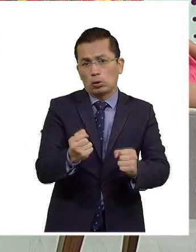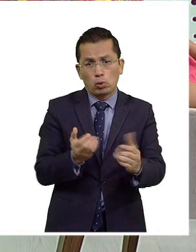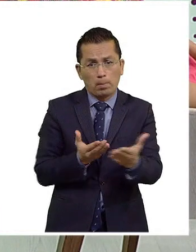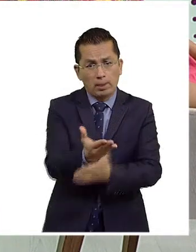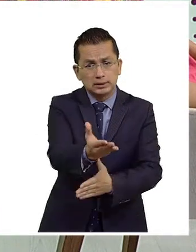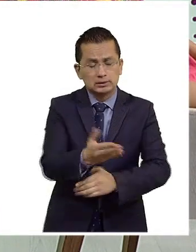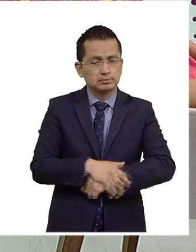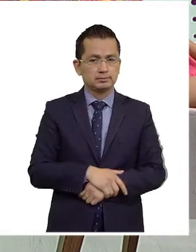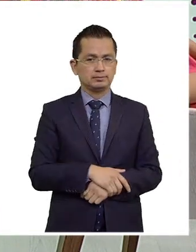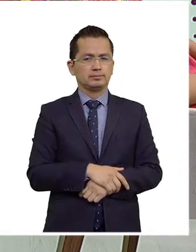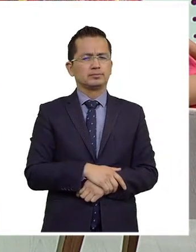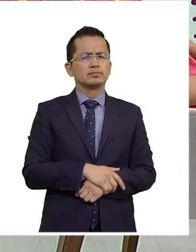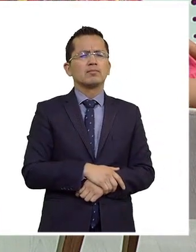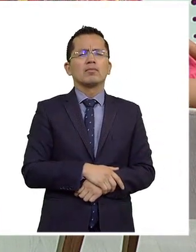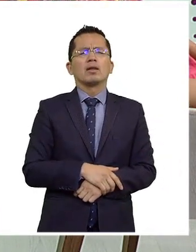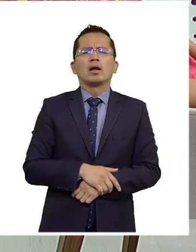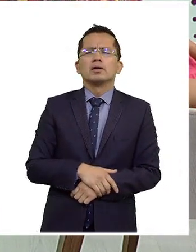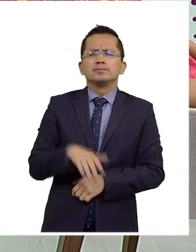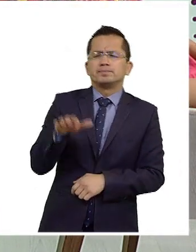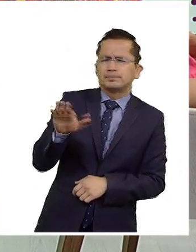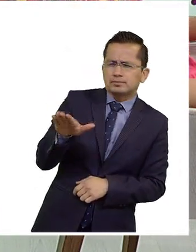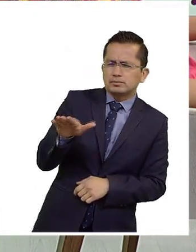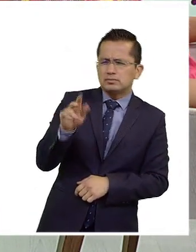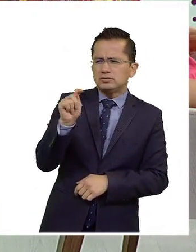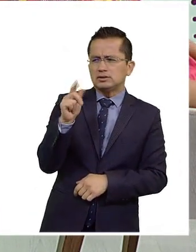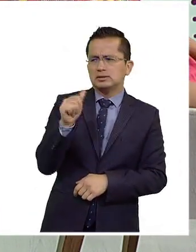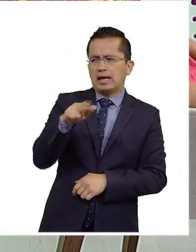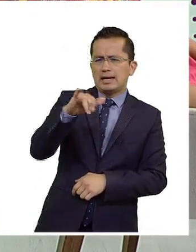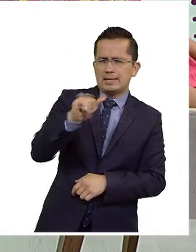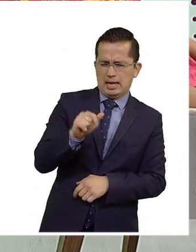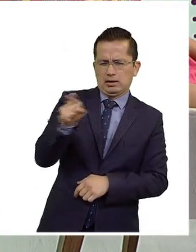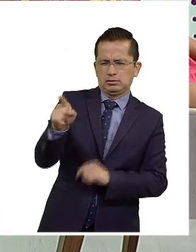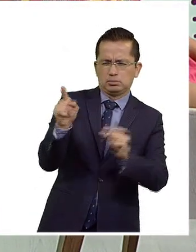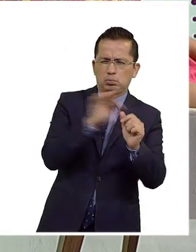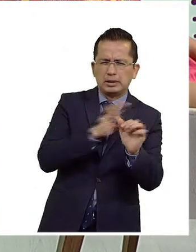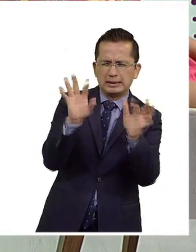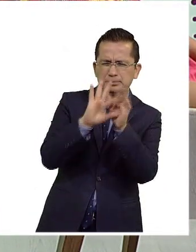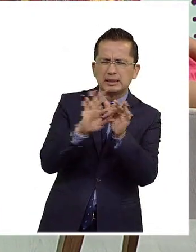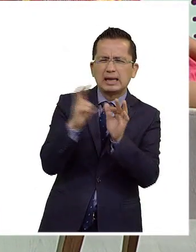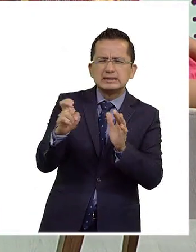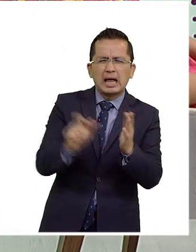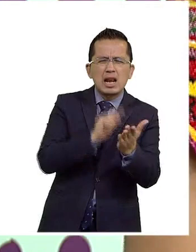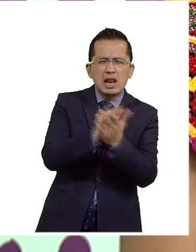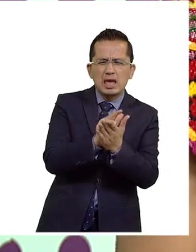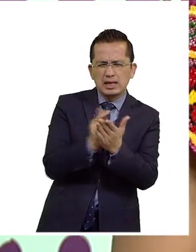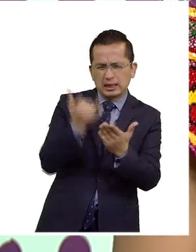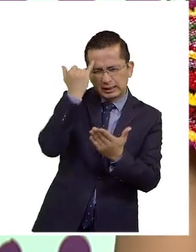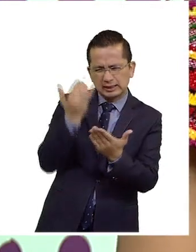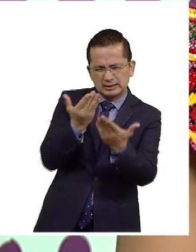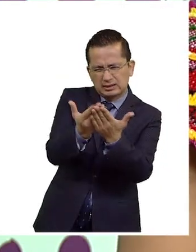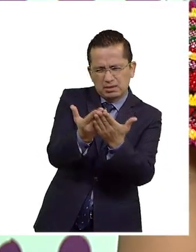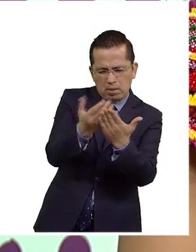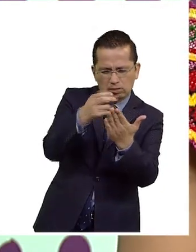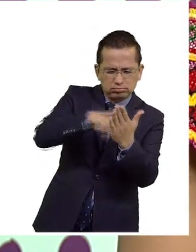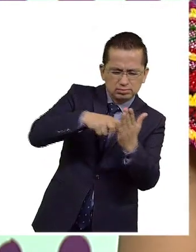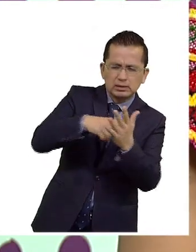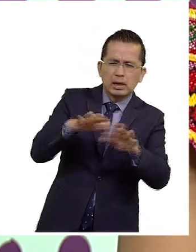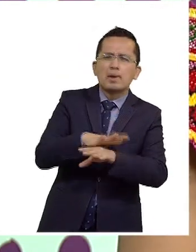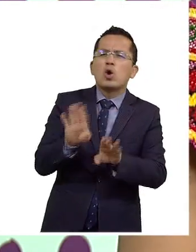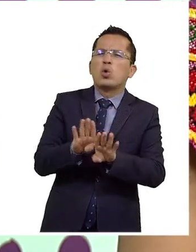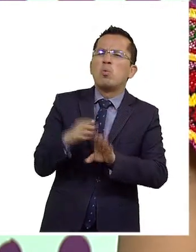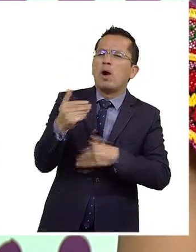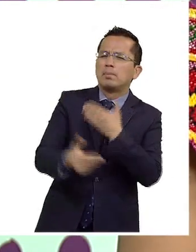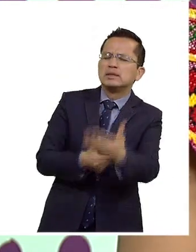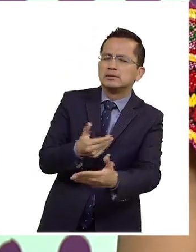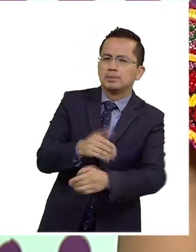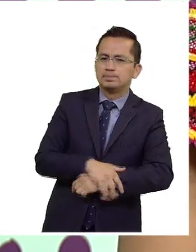Pues hablar un poquito de lo que estaba diciendo Temístocles, que es muy importante especificar que